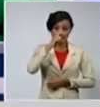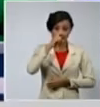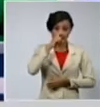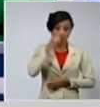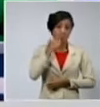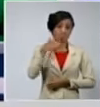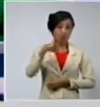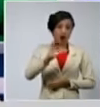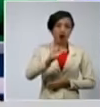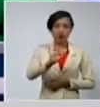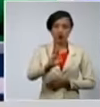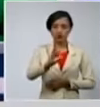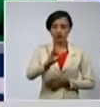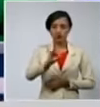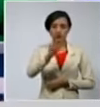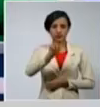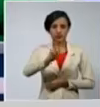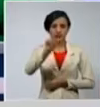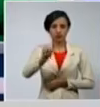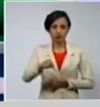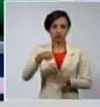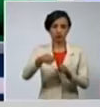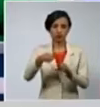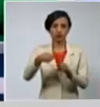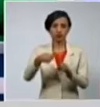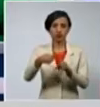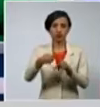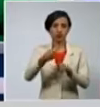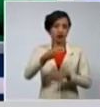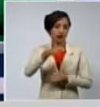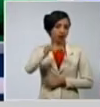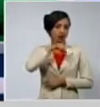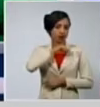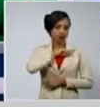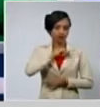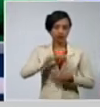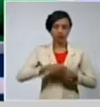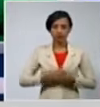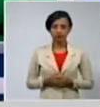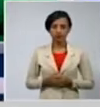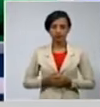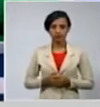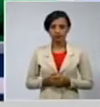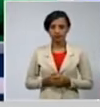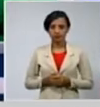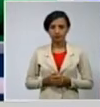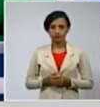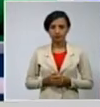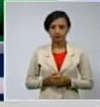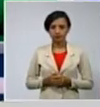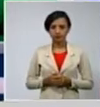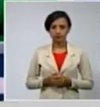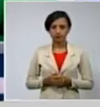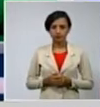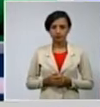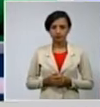87 fueron diagnosticadas en el día de ayer. Como ya me